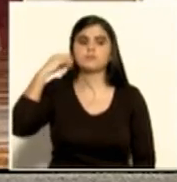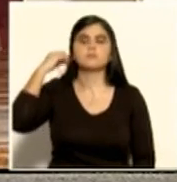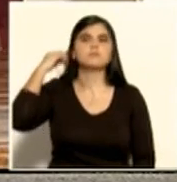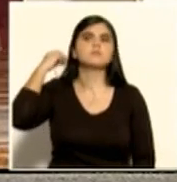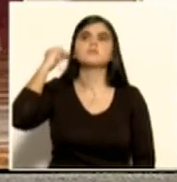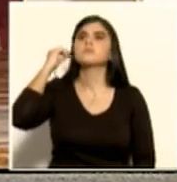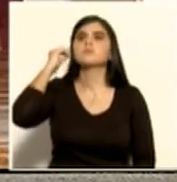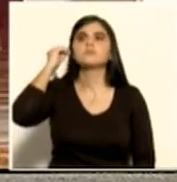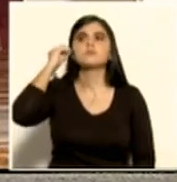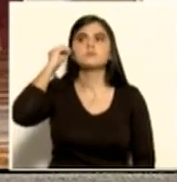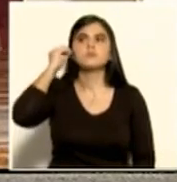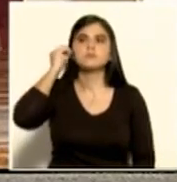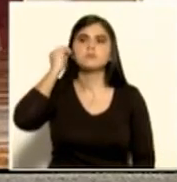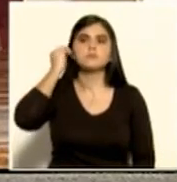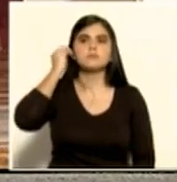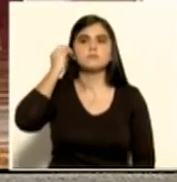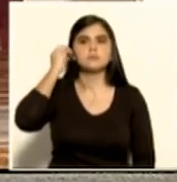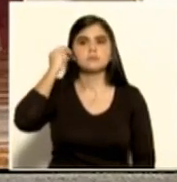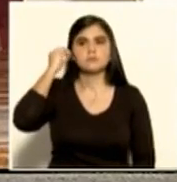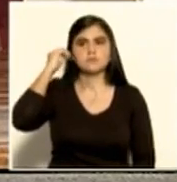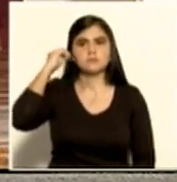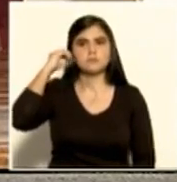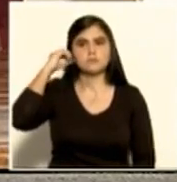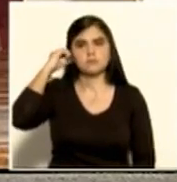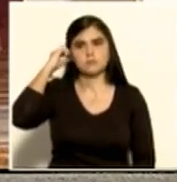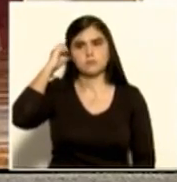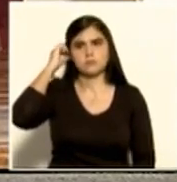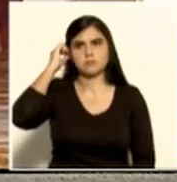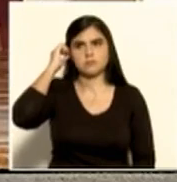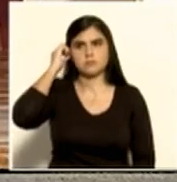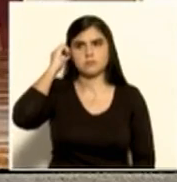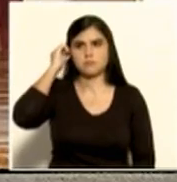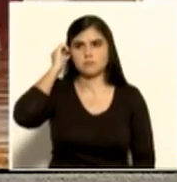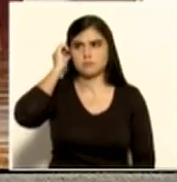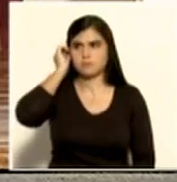del país y dependiendo de la alerta naranja o amarilla.